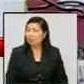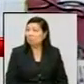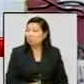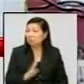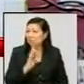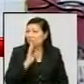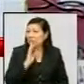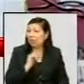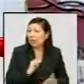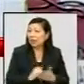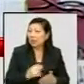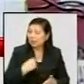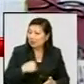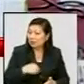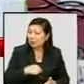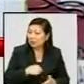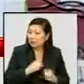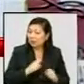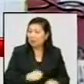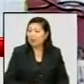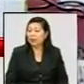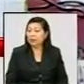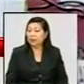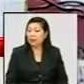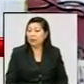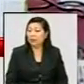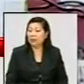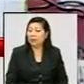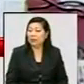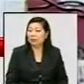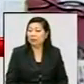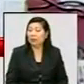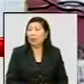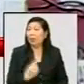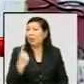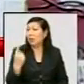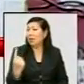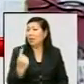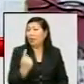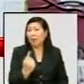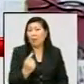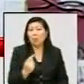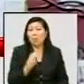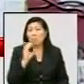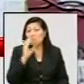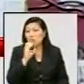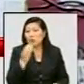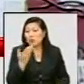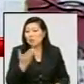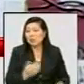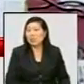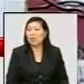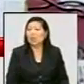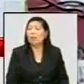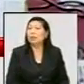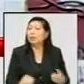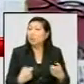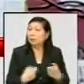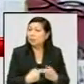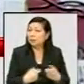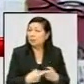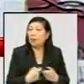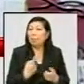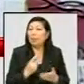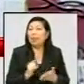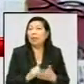Comentábamos lo que nosotras, de manera individual, buscábamos en internet